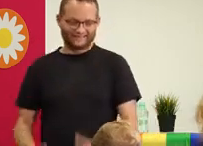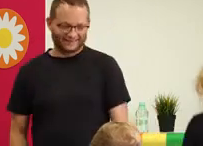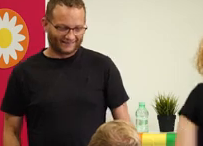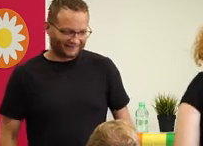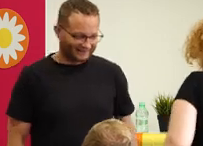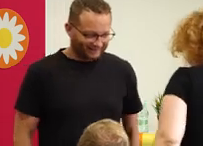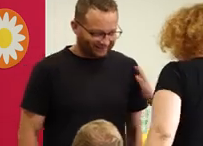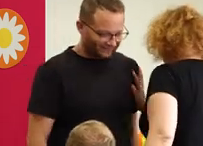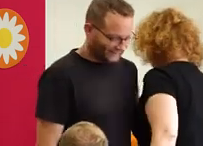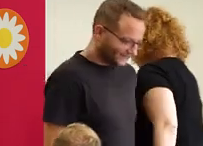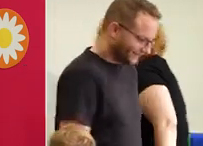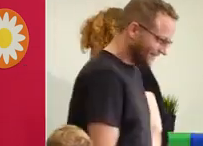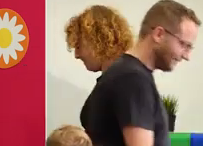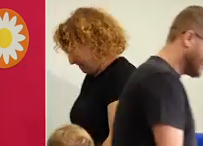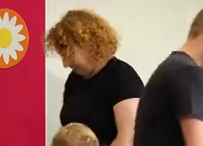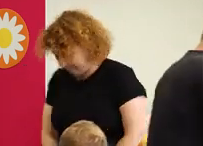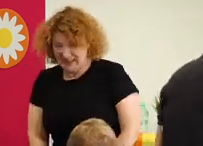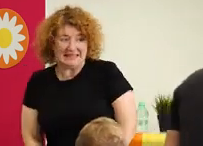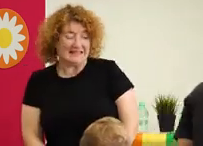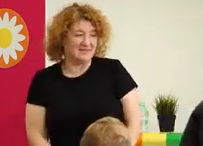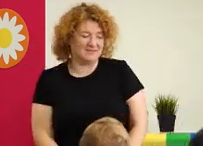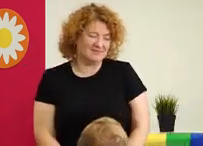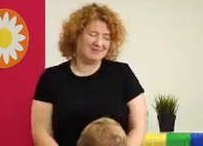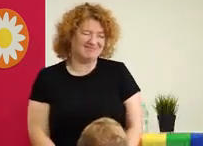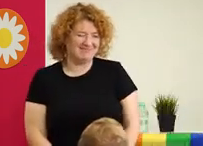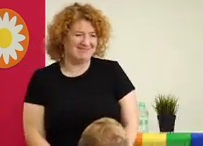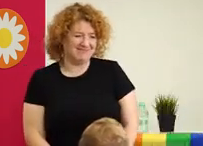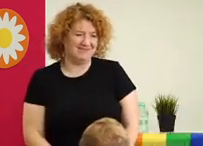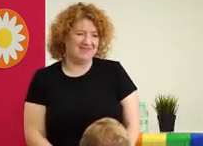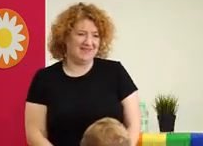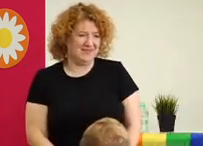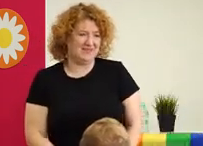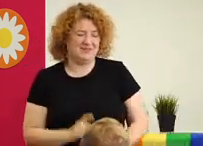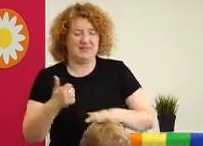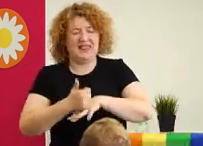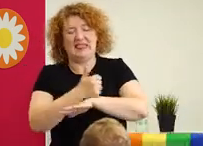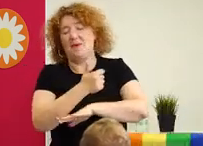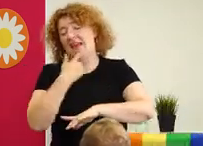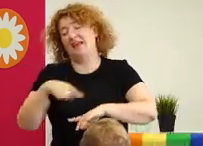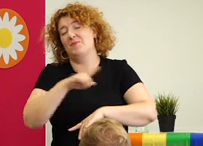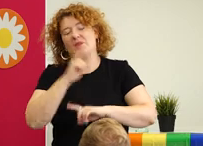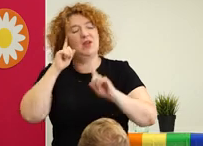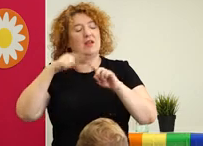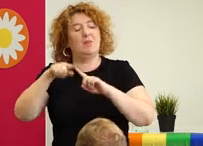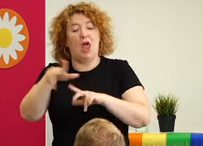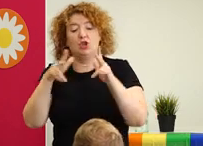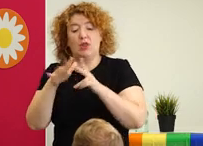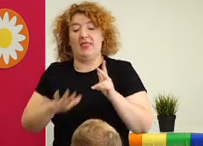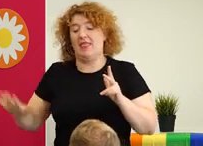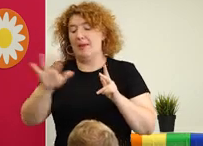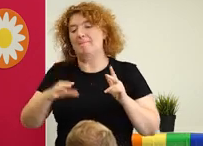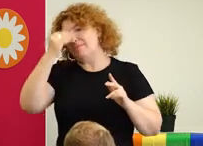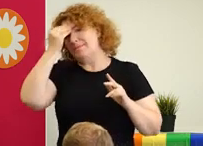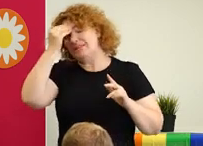Liberalismo y civilización. para involucrarla a sociedades que